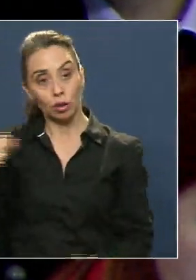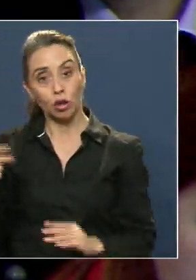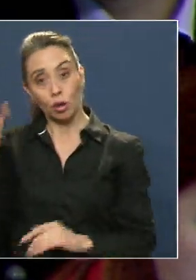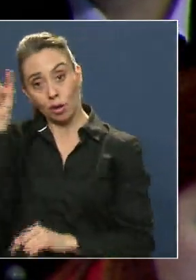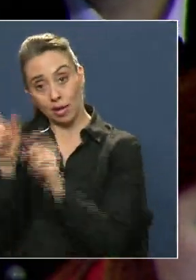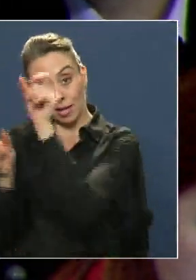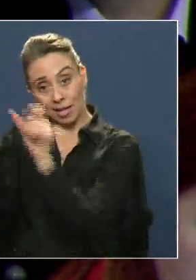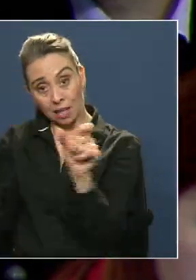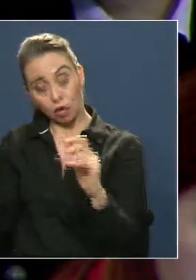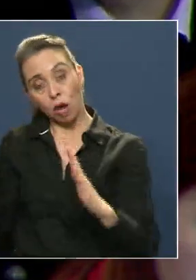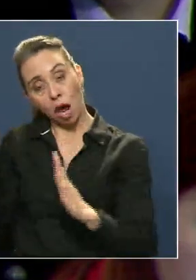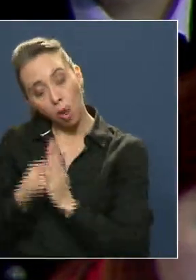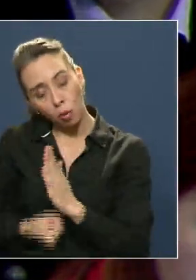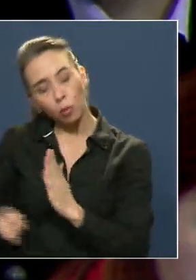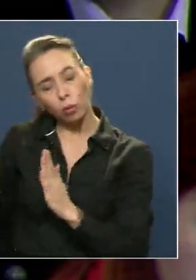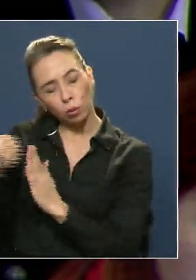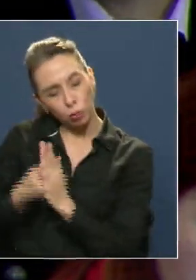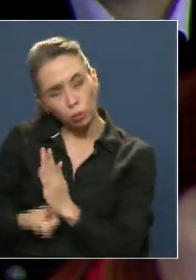han dado